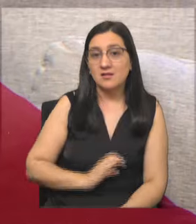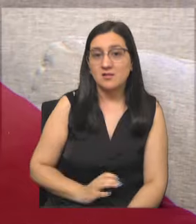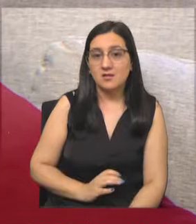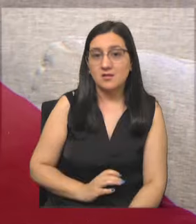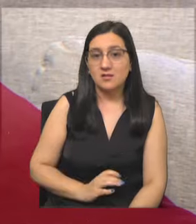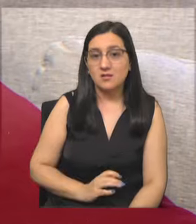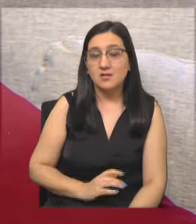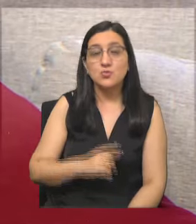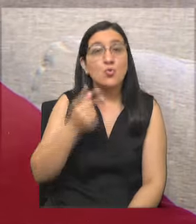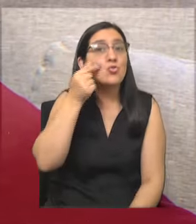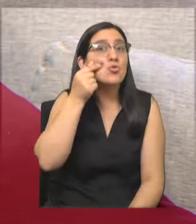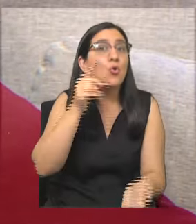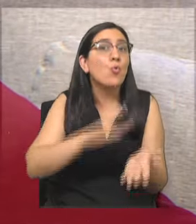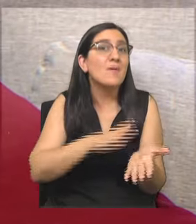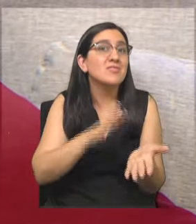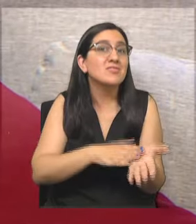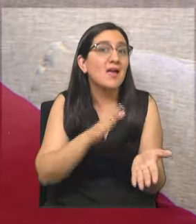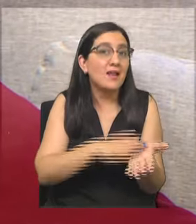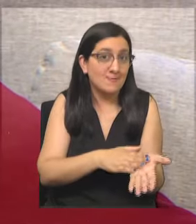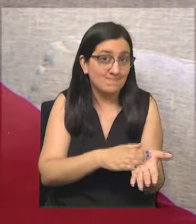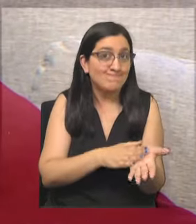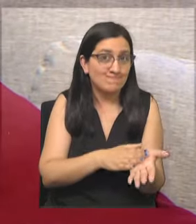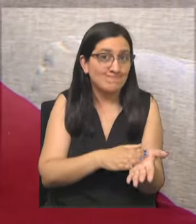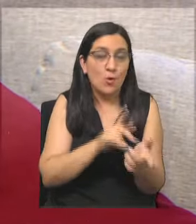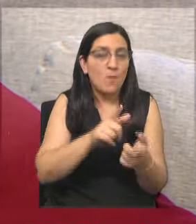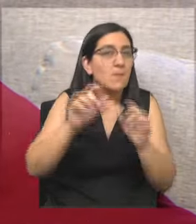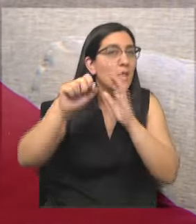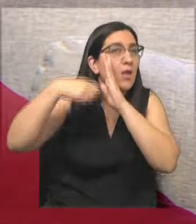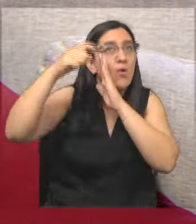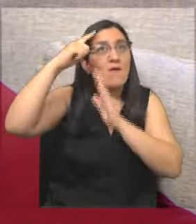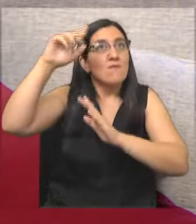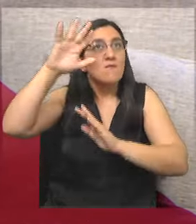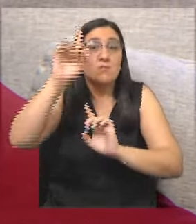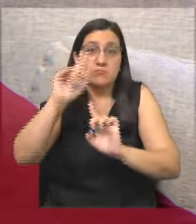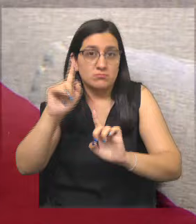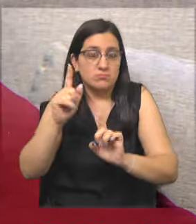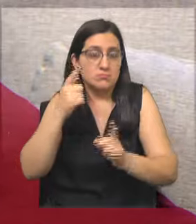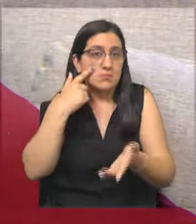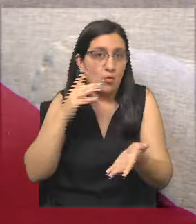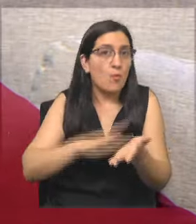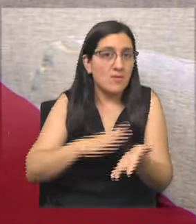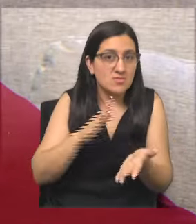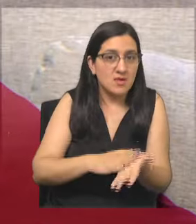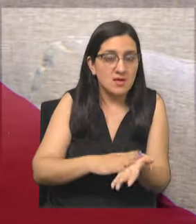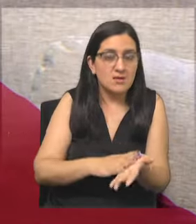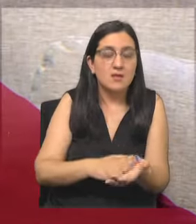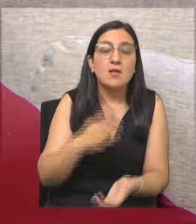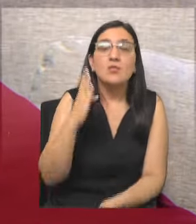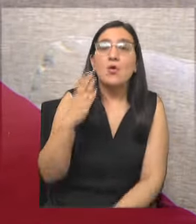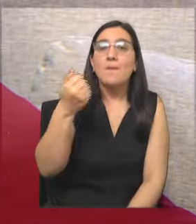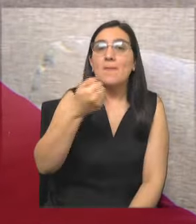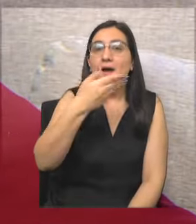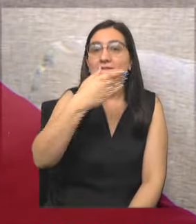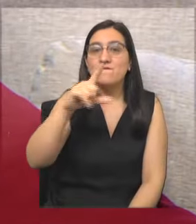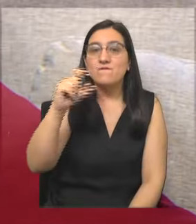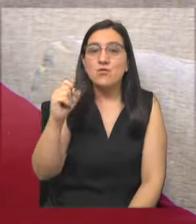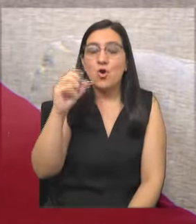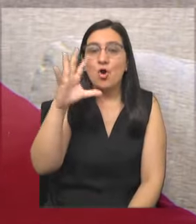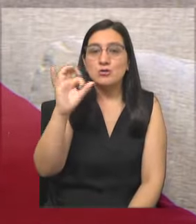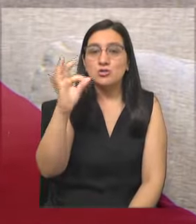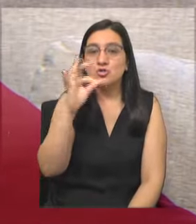un documental. Y en ese sentido, uno de los requerimientos de Pablo Stoll, uno de los nombres más fuertes de